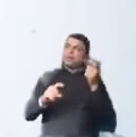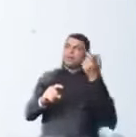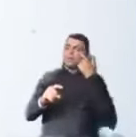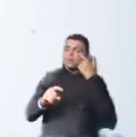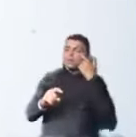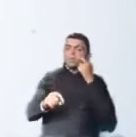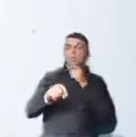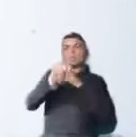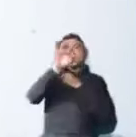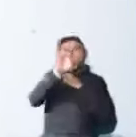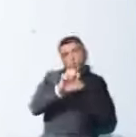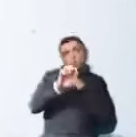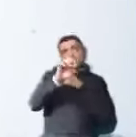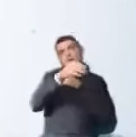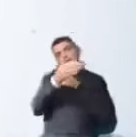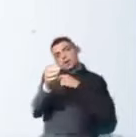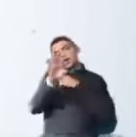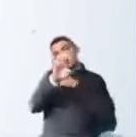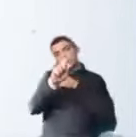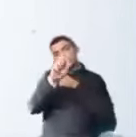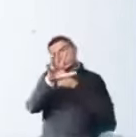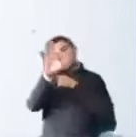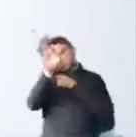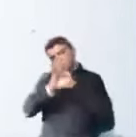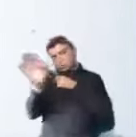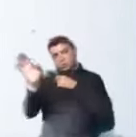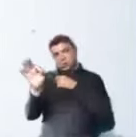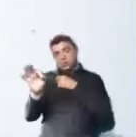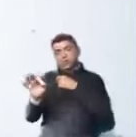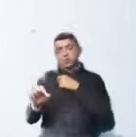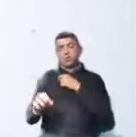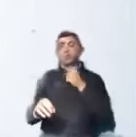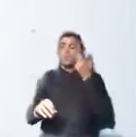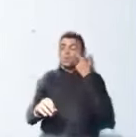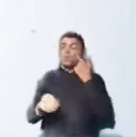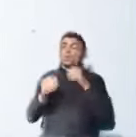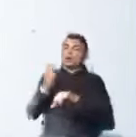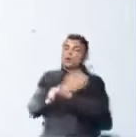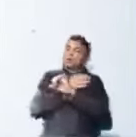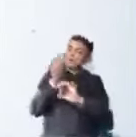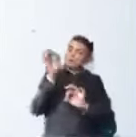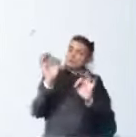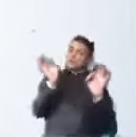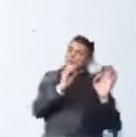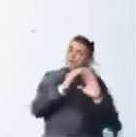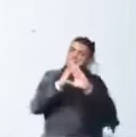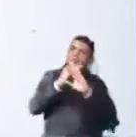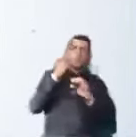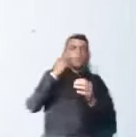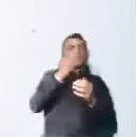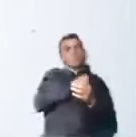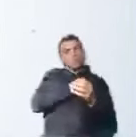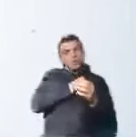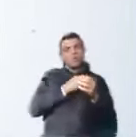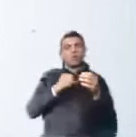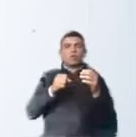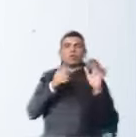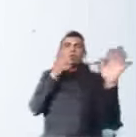1.5%, ¿vale? Entonces, vamos a estar preparados, pero por favor no sigamos compartiendo informaciones